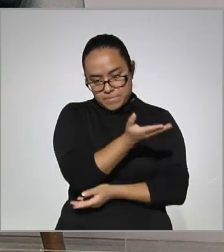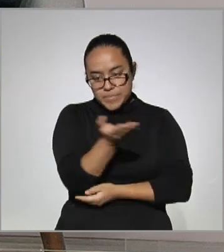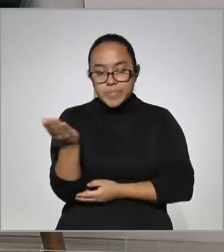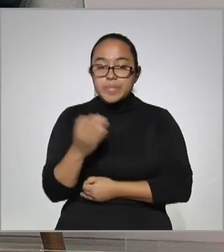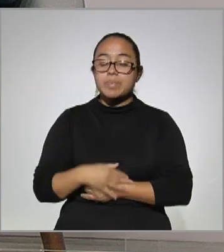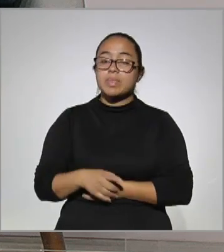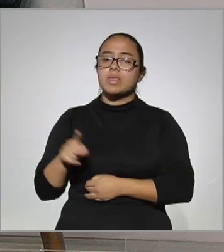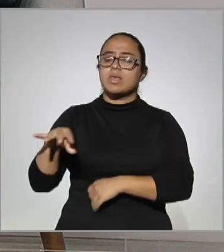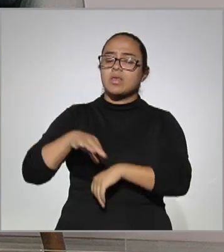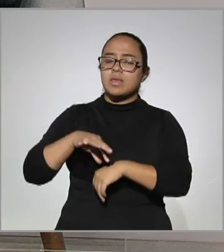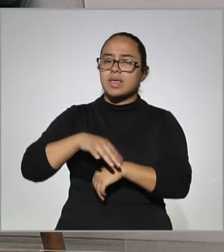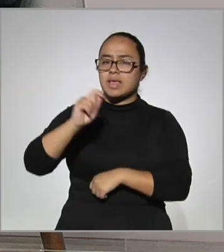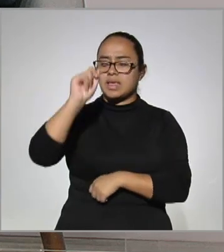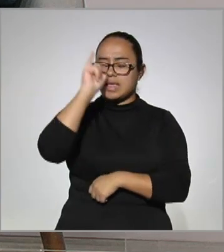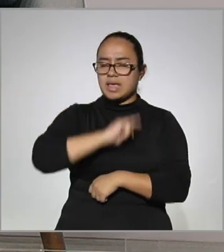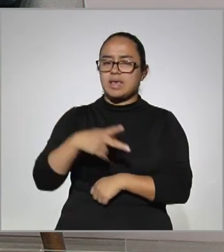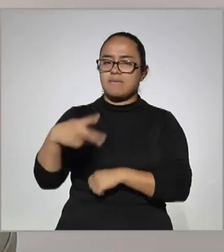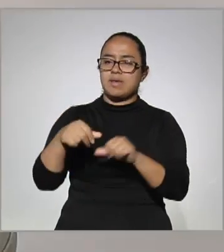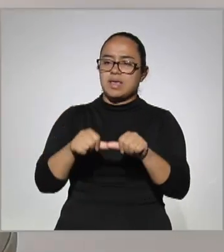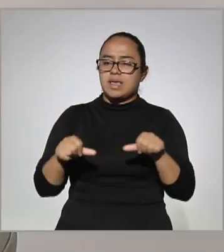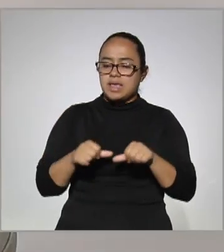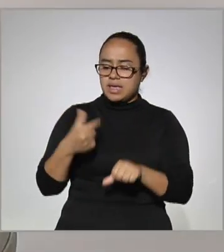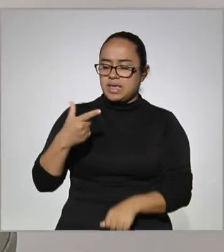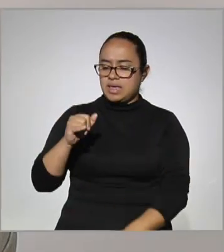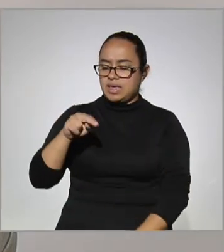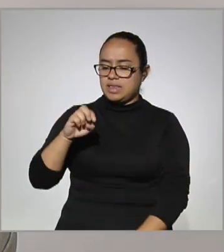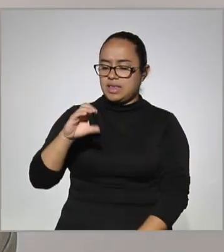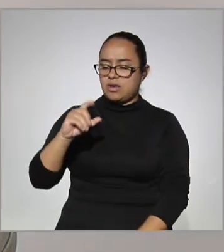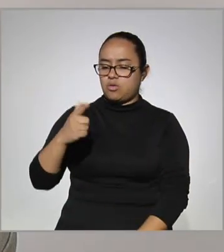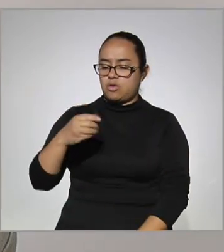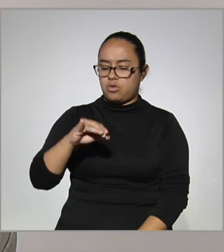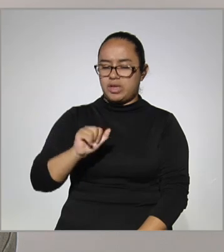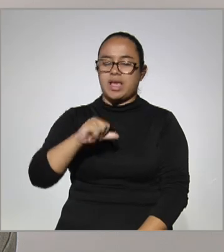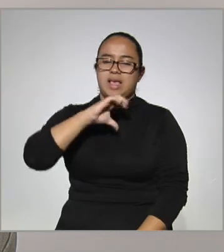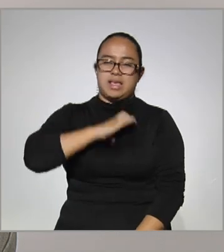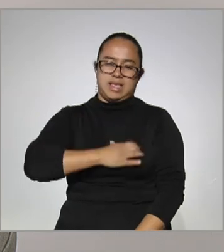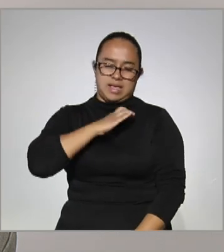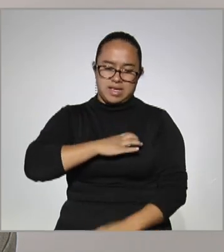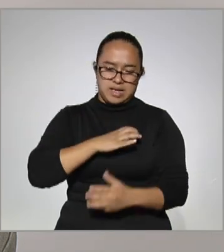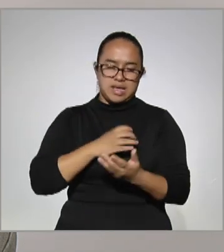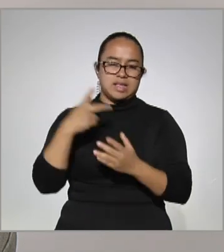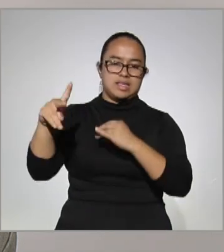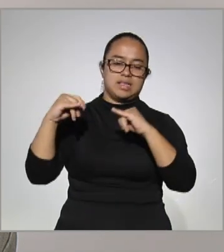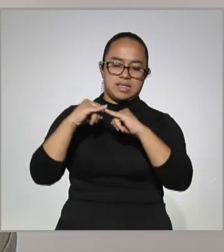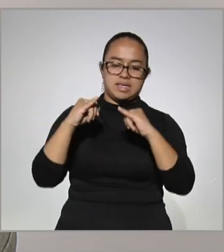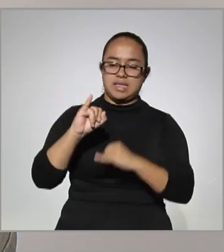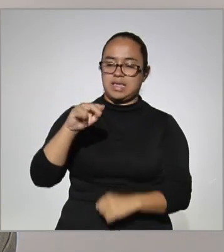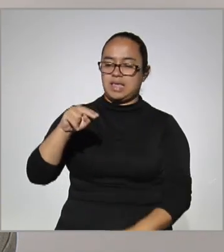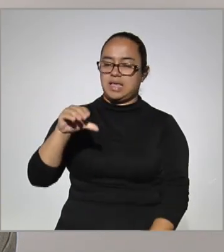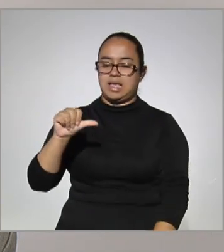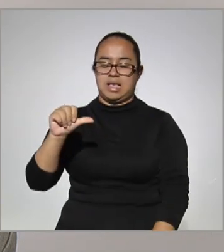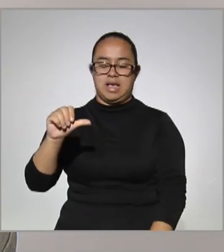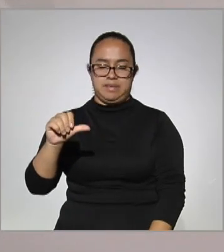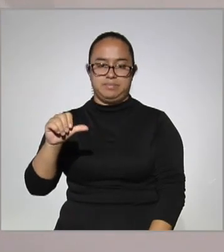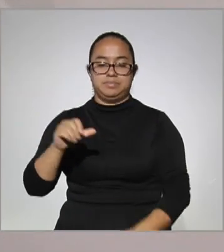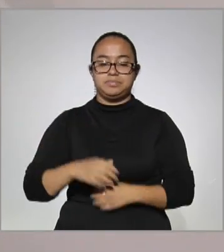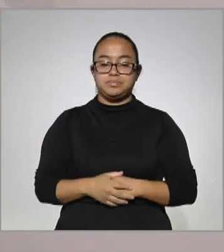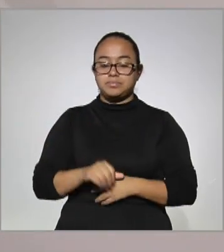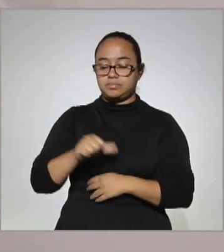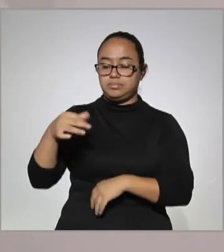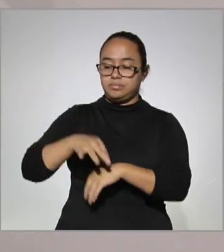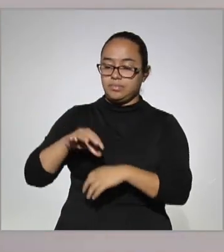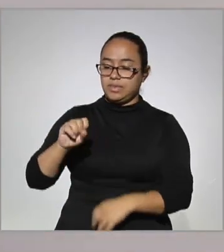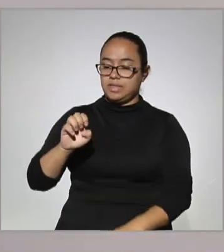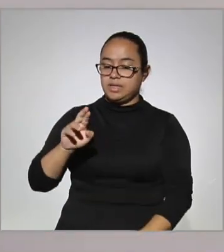El doctor es jefe del Departamento de Ginecología Oncológica del Instituto Nacional de Cancerología, el INCAN. Doctor Serafín Romero